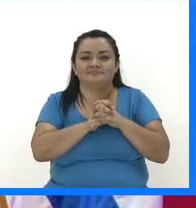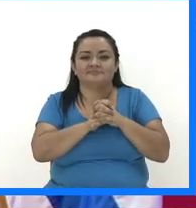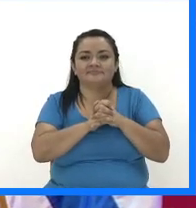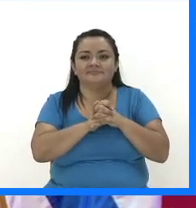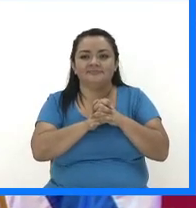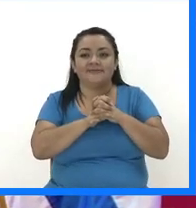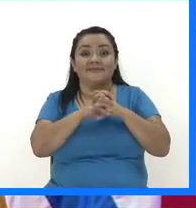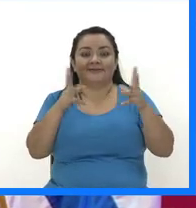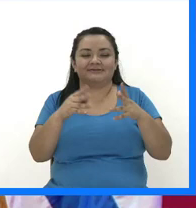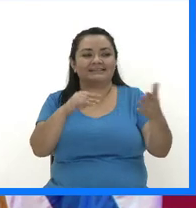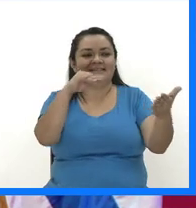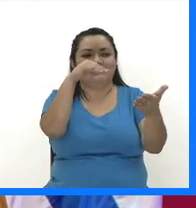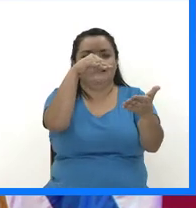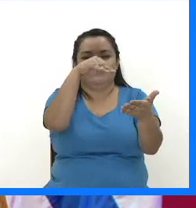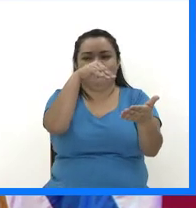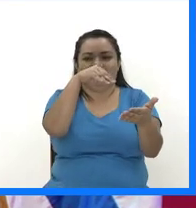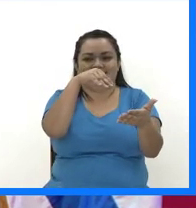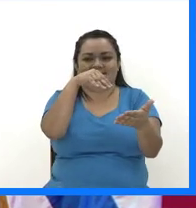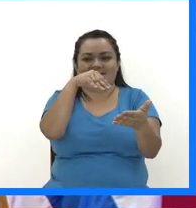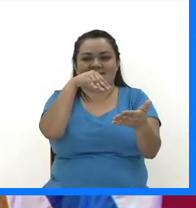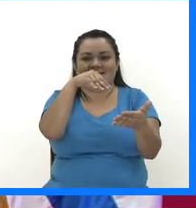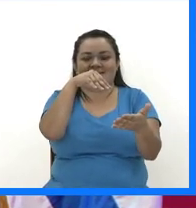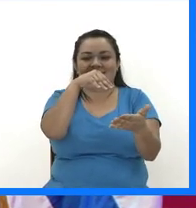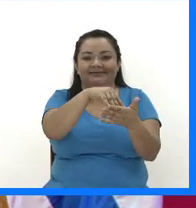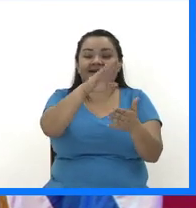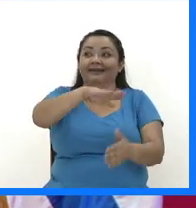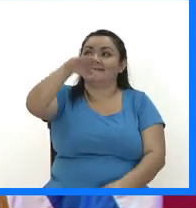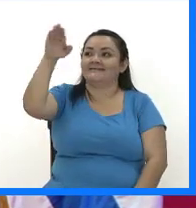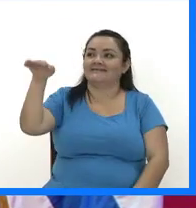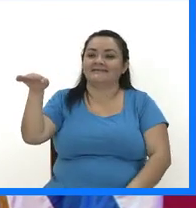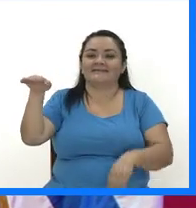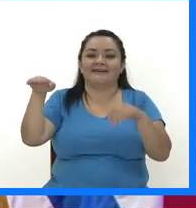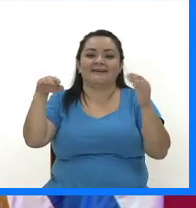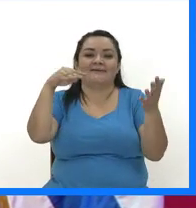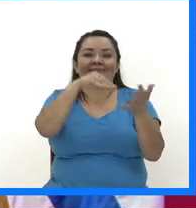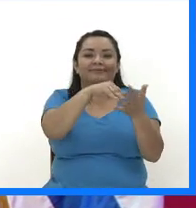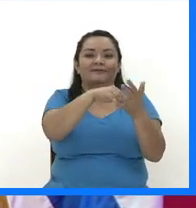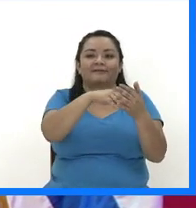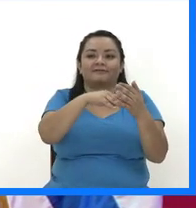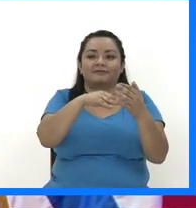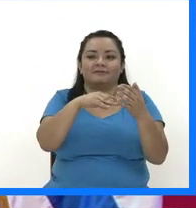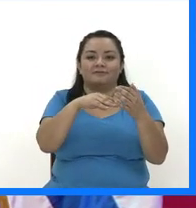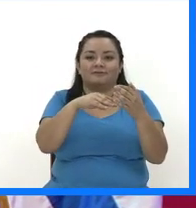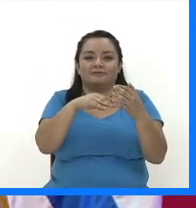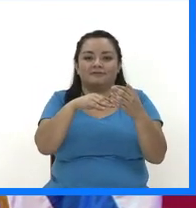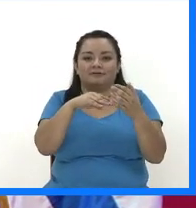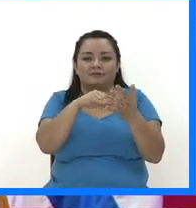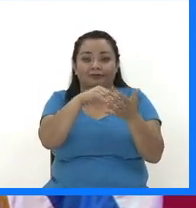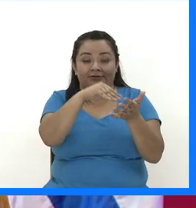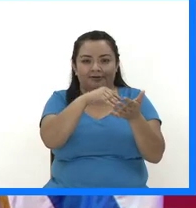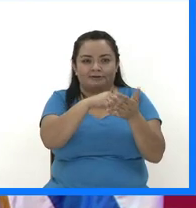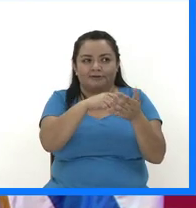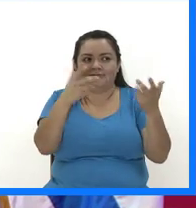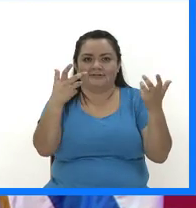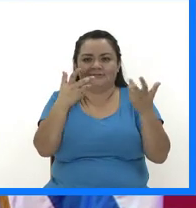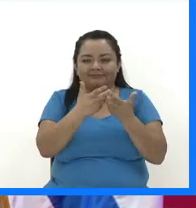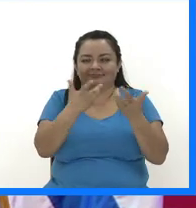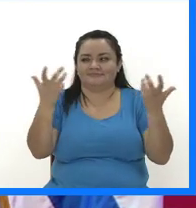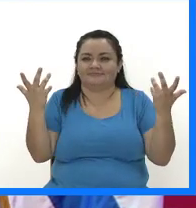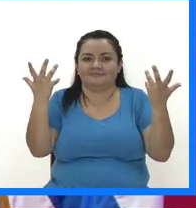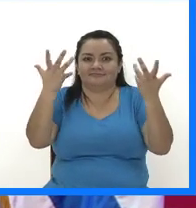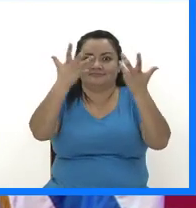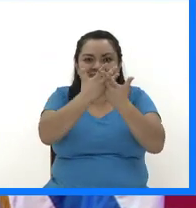estaba el pueblo en la mujer acá que cuando se juntaron los dos se separaron todo porque ahí va a haber sangre